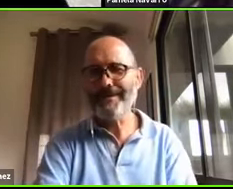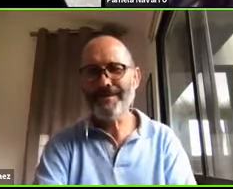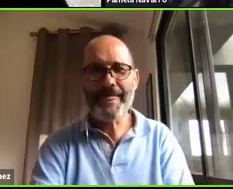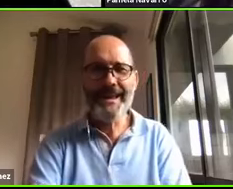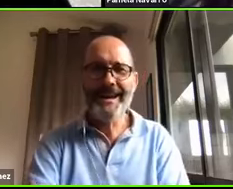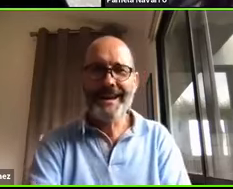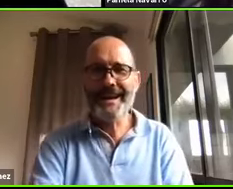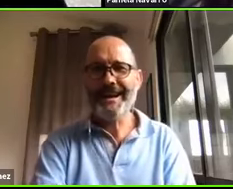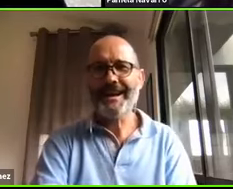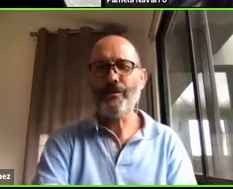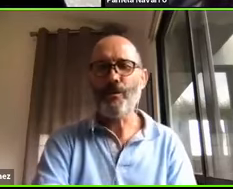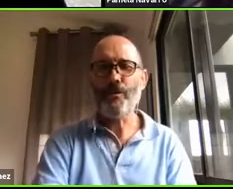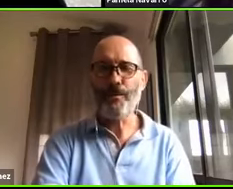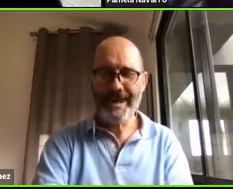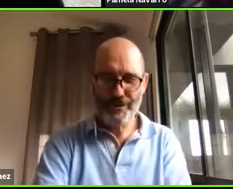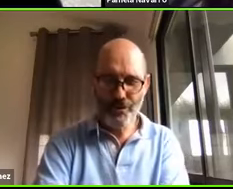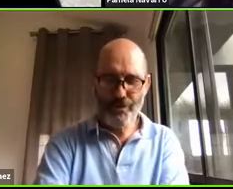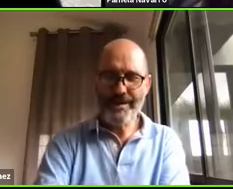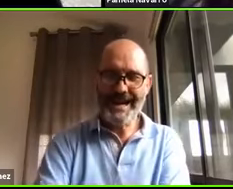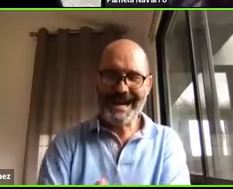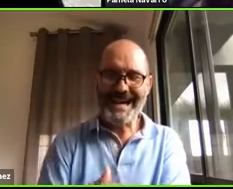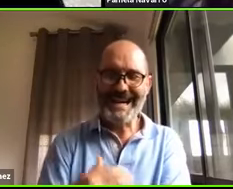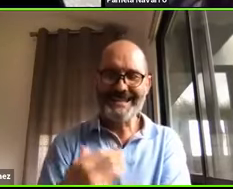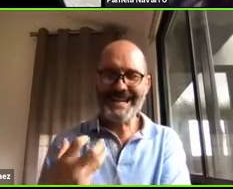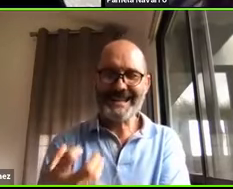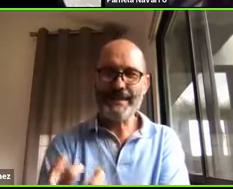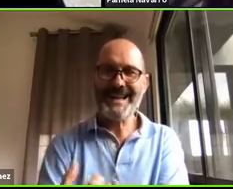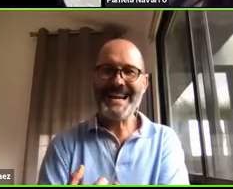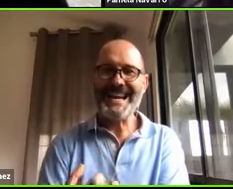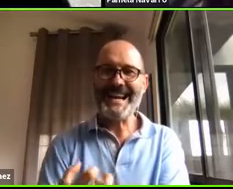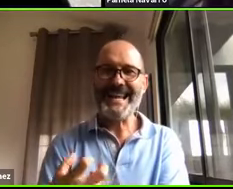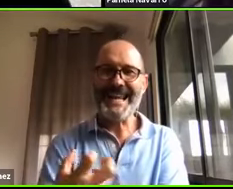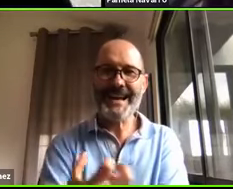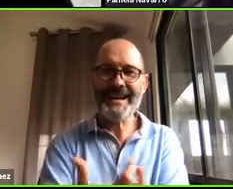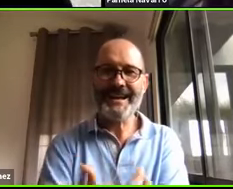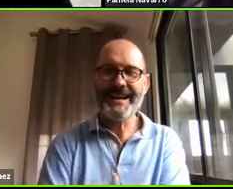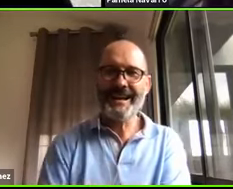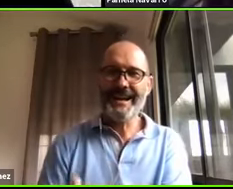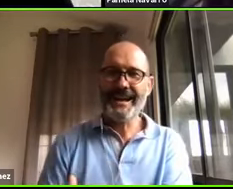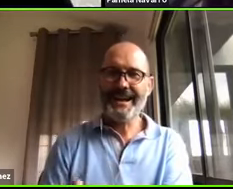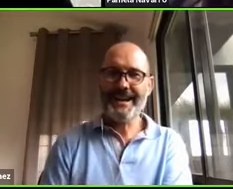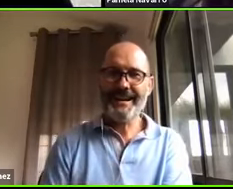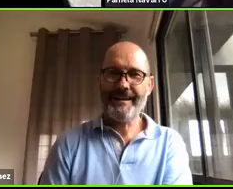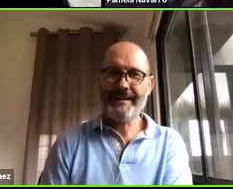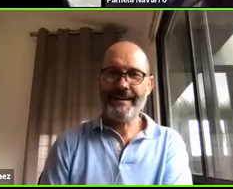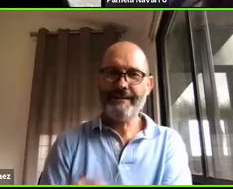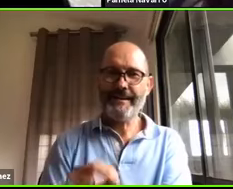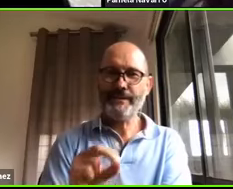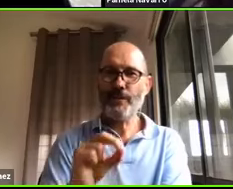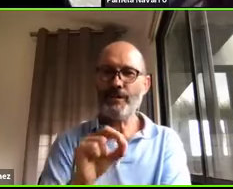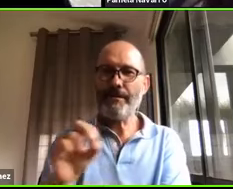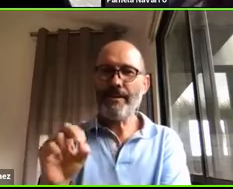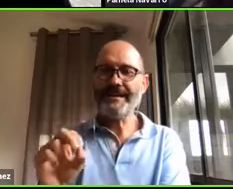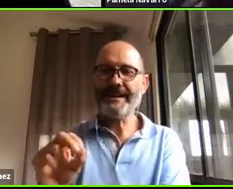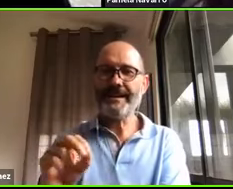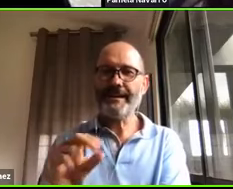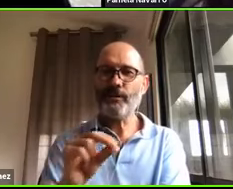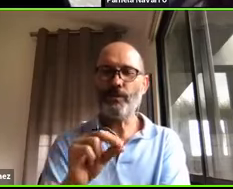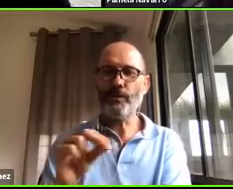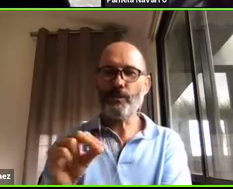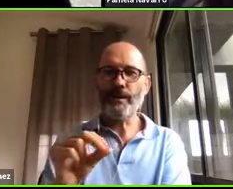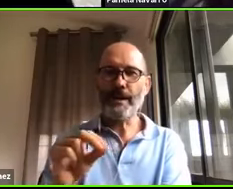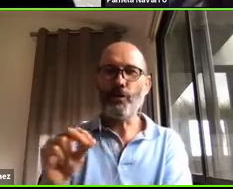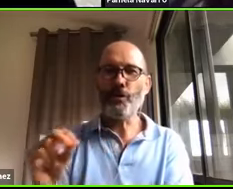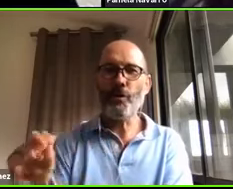película como medio para canalizar también la energía de hecho hay una parte